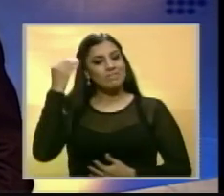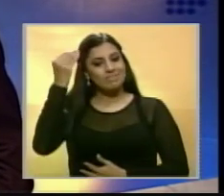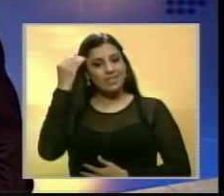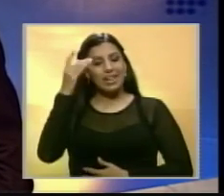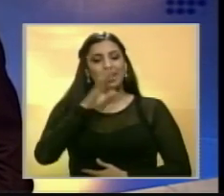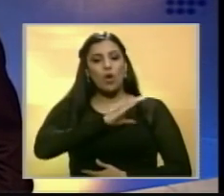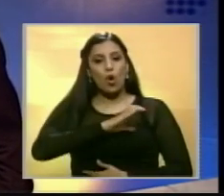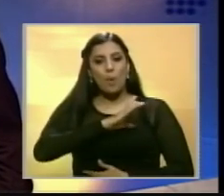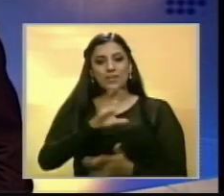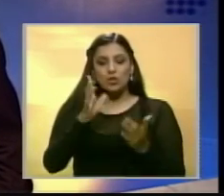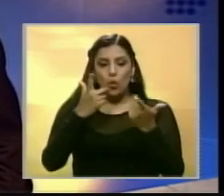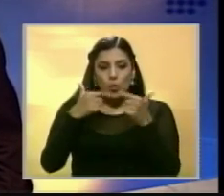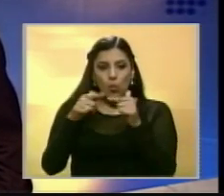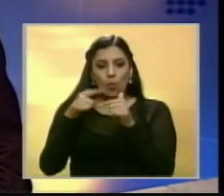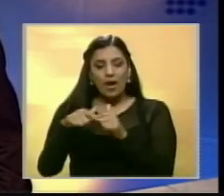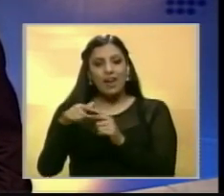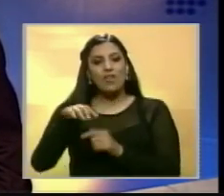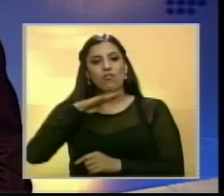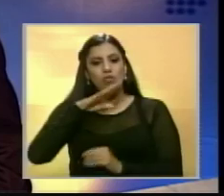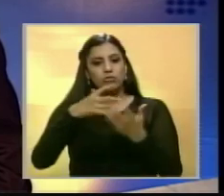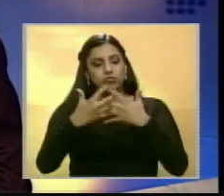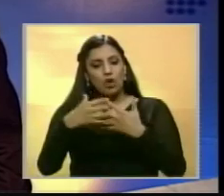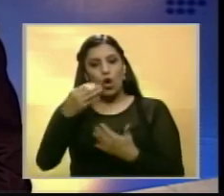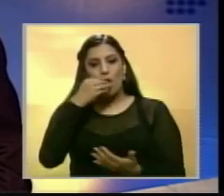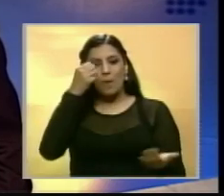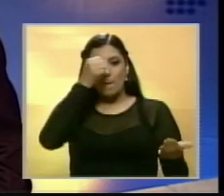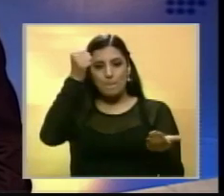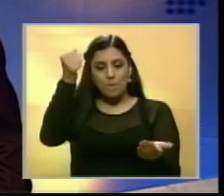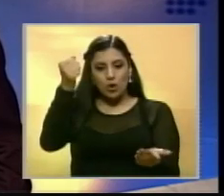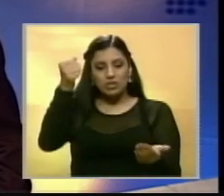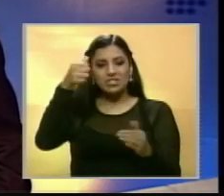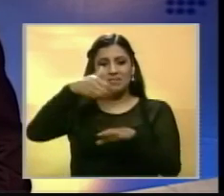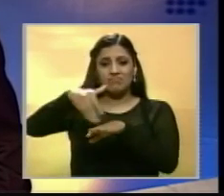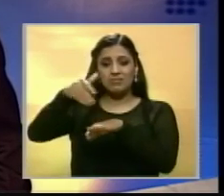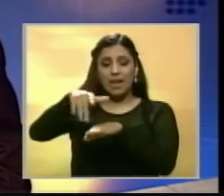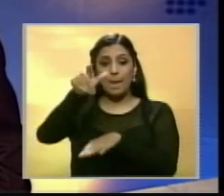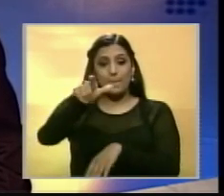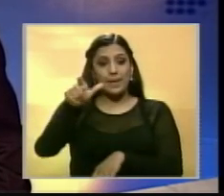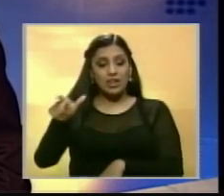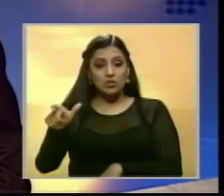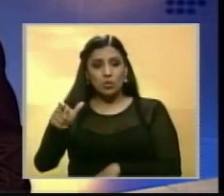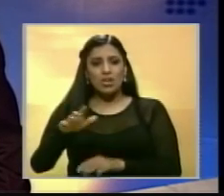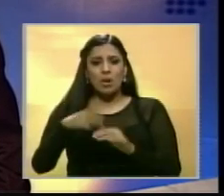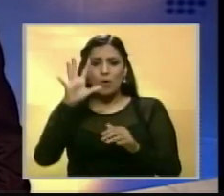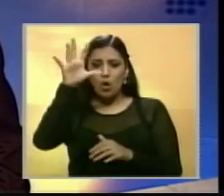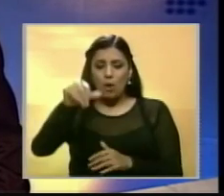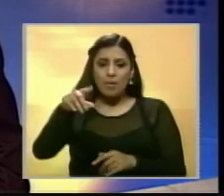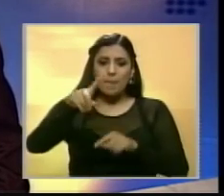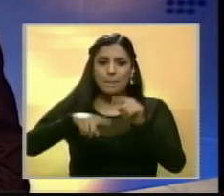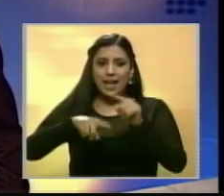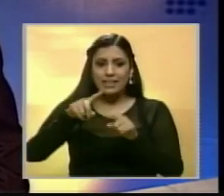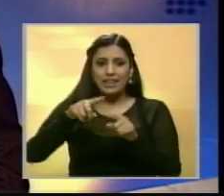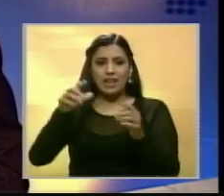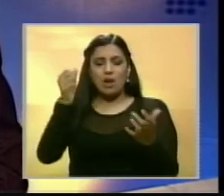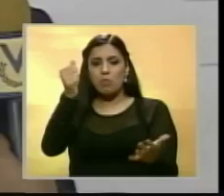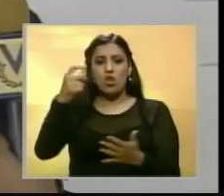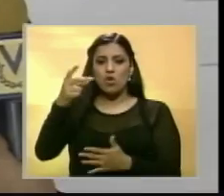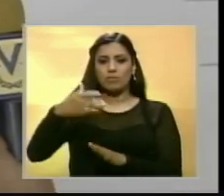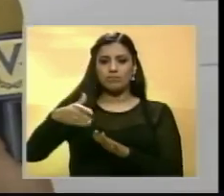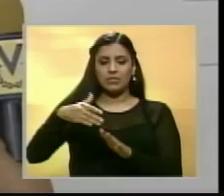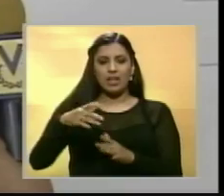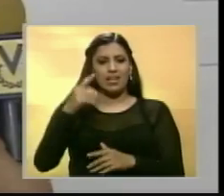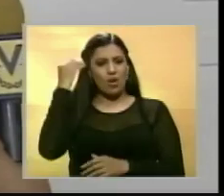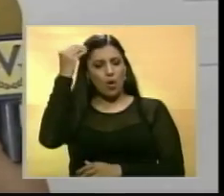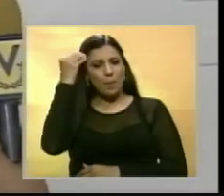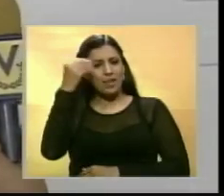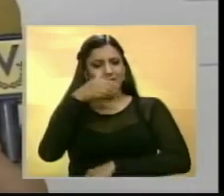que los comités locales de abastecimiento y producción CLAP discriminan a los ciudadanos a la hora de adquirir los productos de la cesta básica. Opina